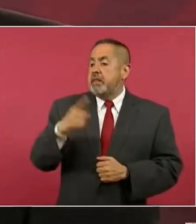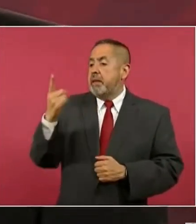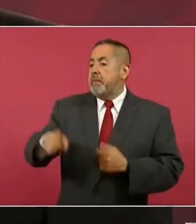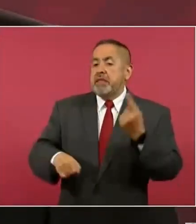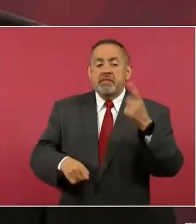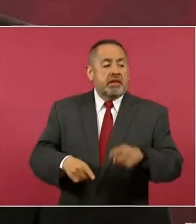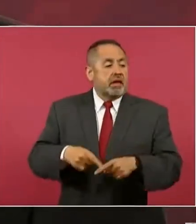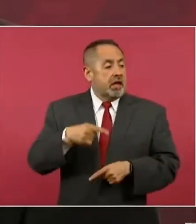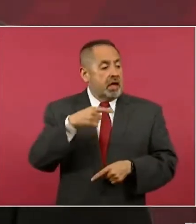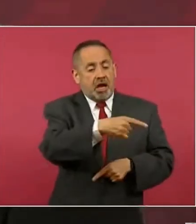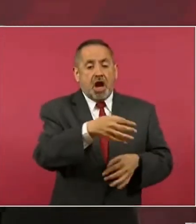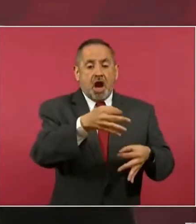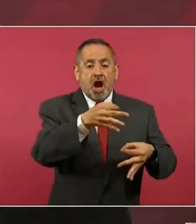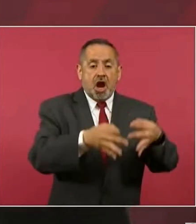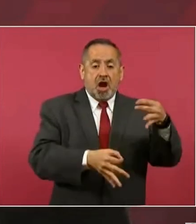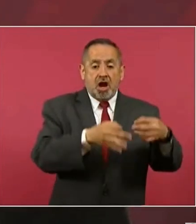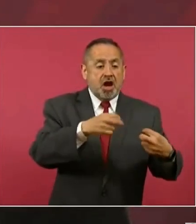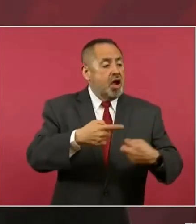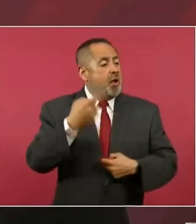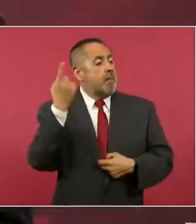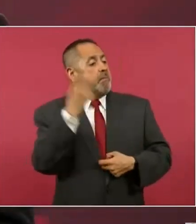a ministros.